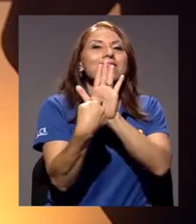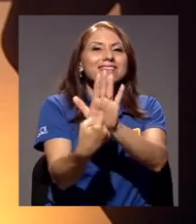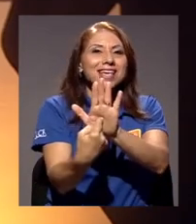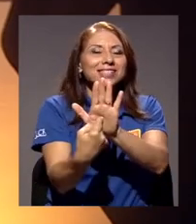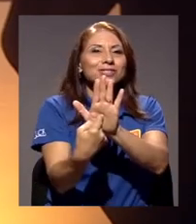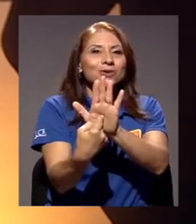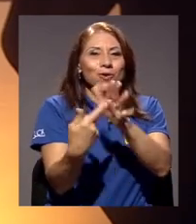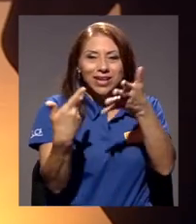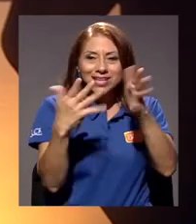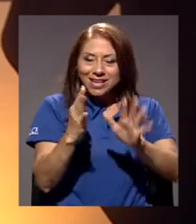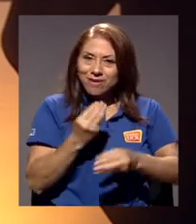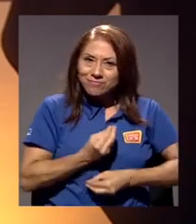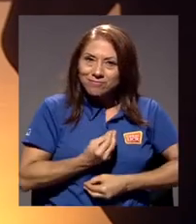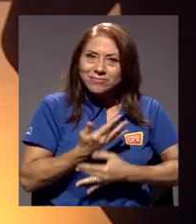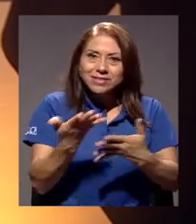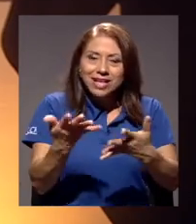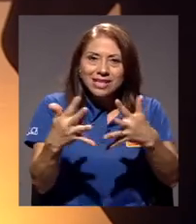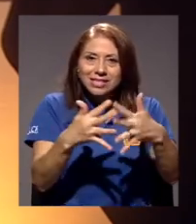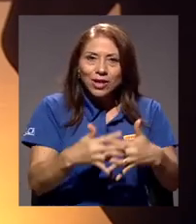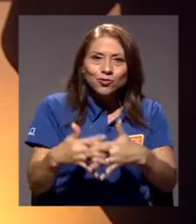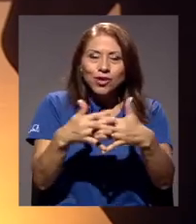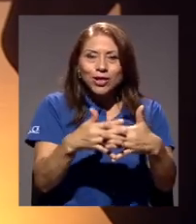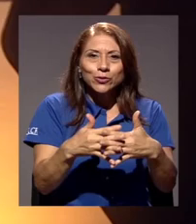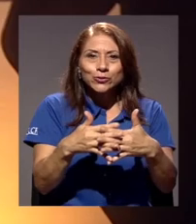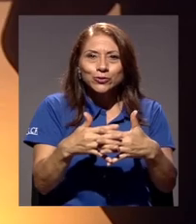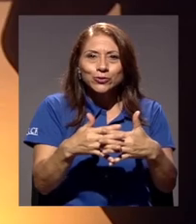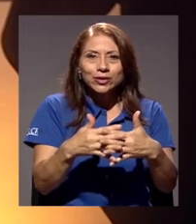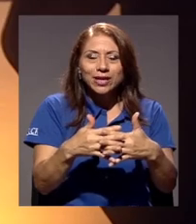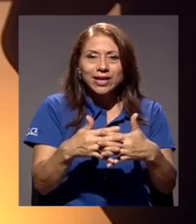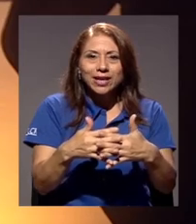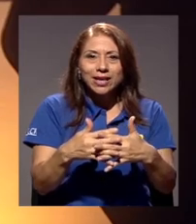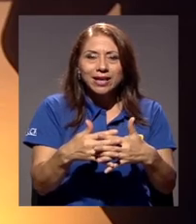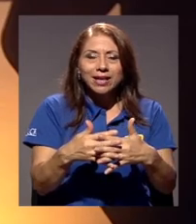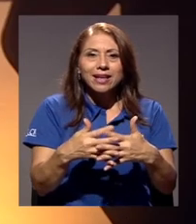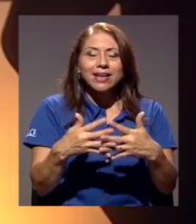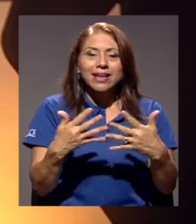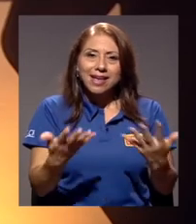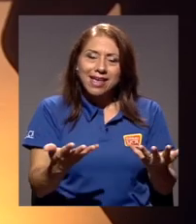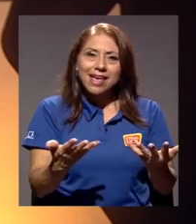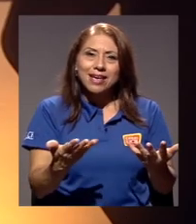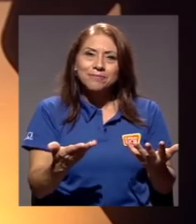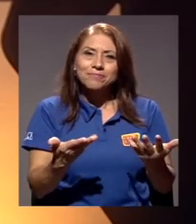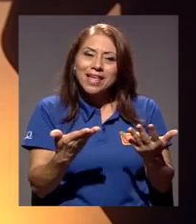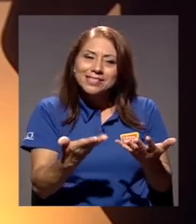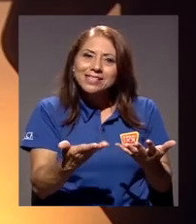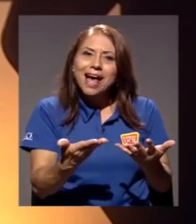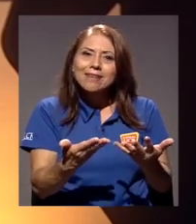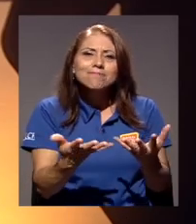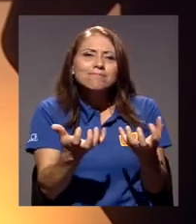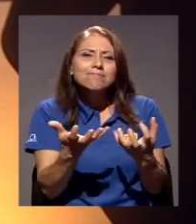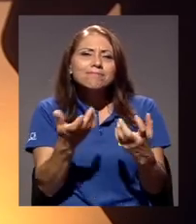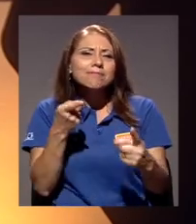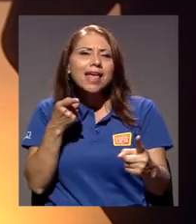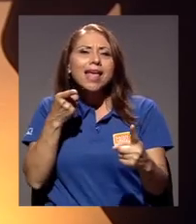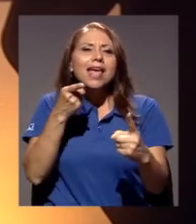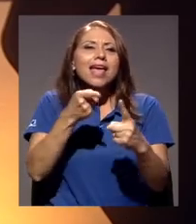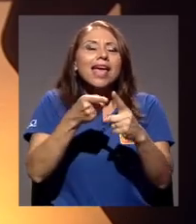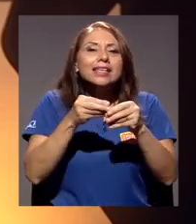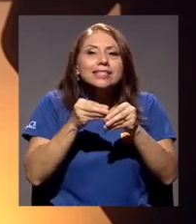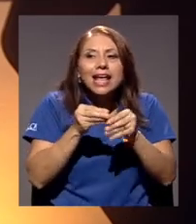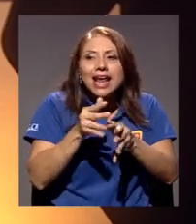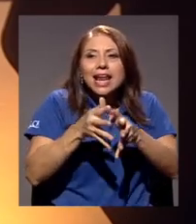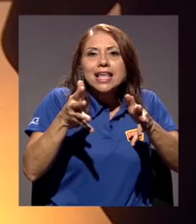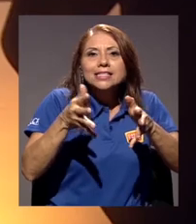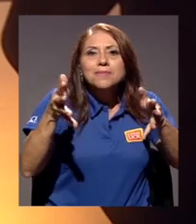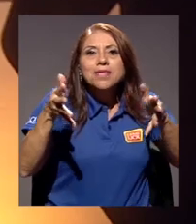eeuu están destinados a este este crecimiento dominio sobre